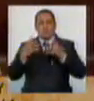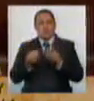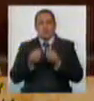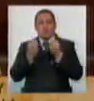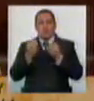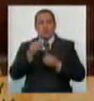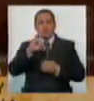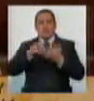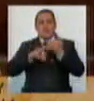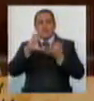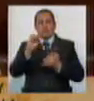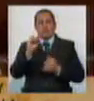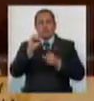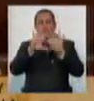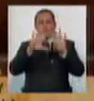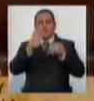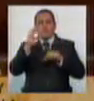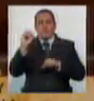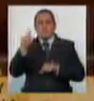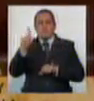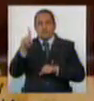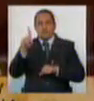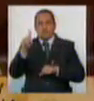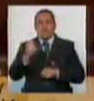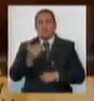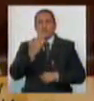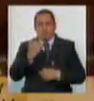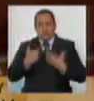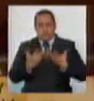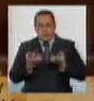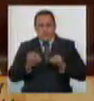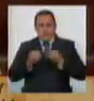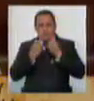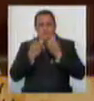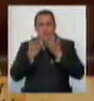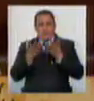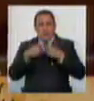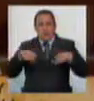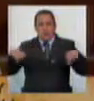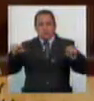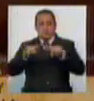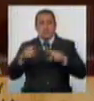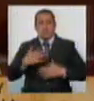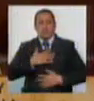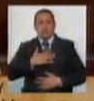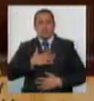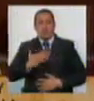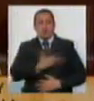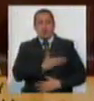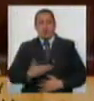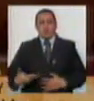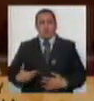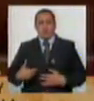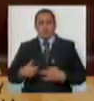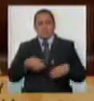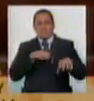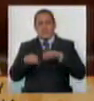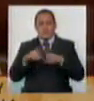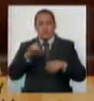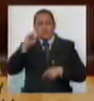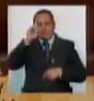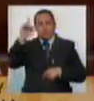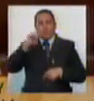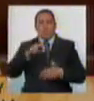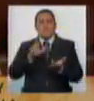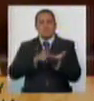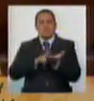ISOs 9001. Quiero anunciar igualmente que mi gobierno se encuentra próximo a crear el programa